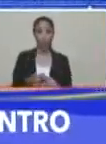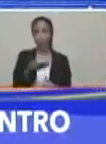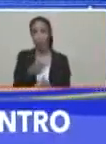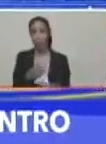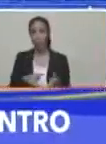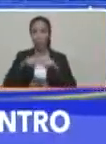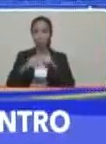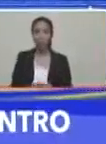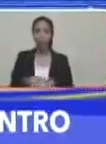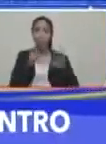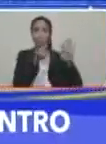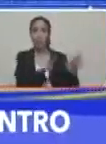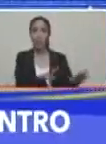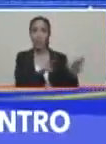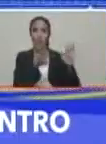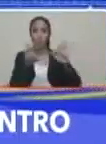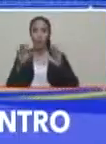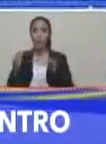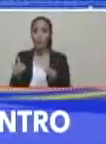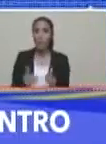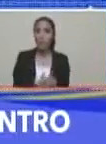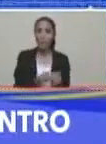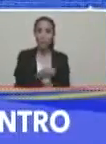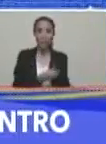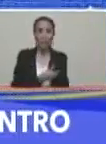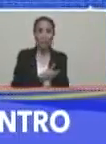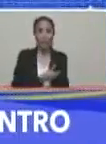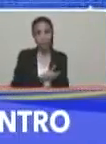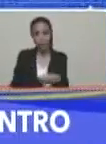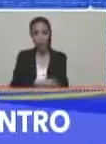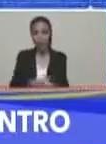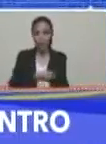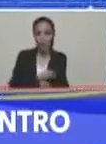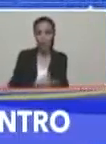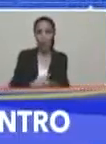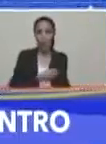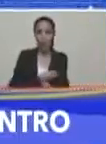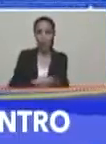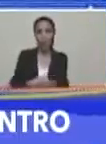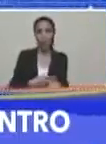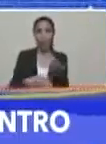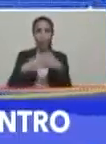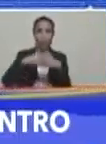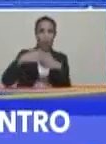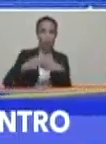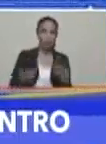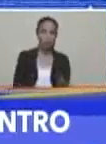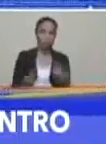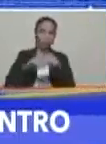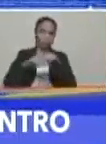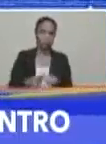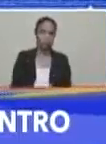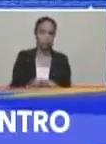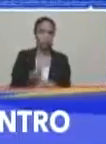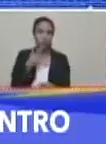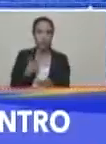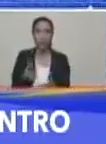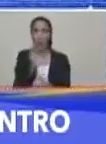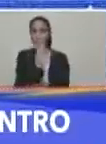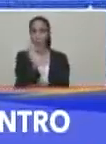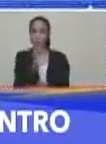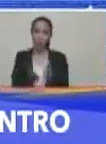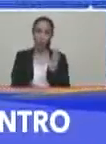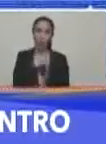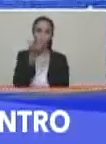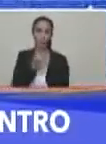años de 79 mil millones de dólares, 80 mil millones de dólares, nada más si viéramos las consultas